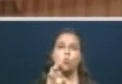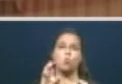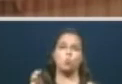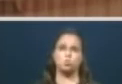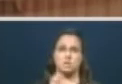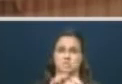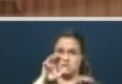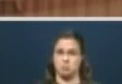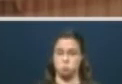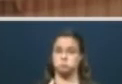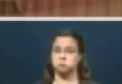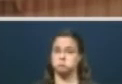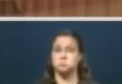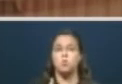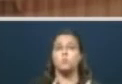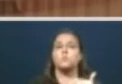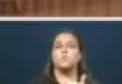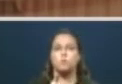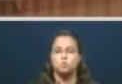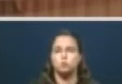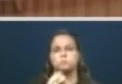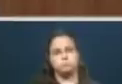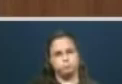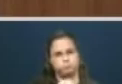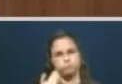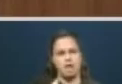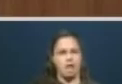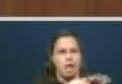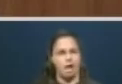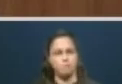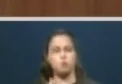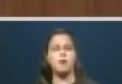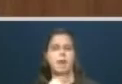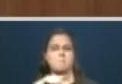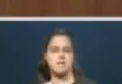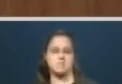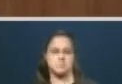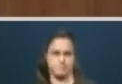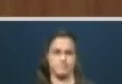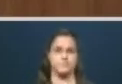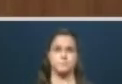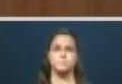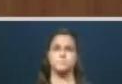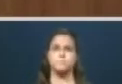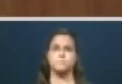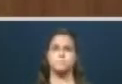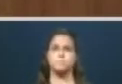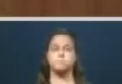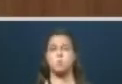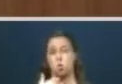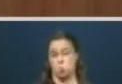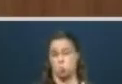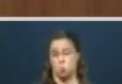y de las que proyecta en sus distintas áreas de actuación para los próximos meses unos meses